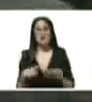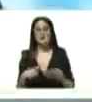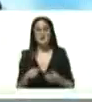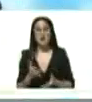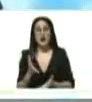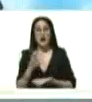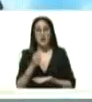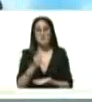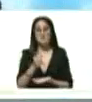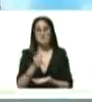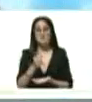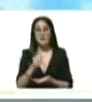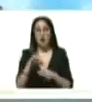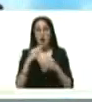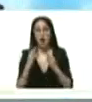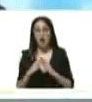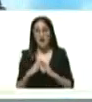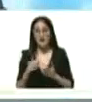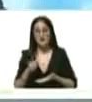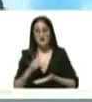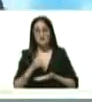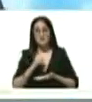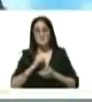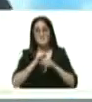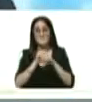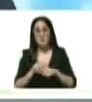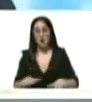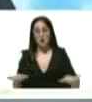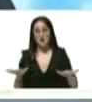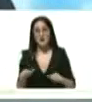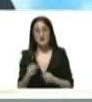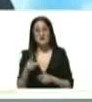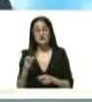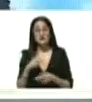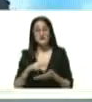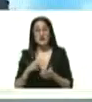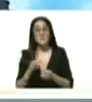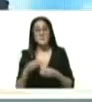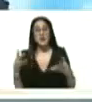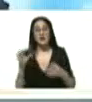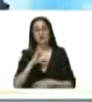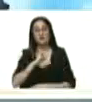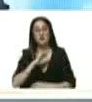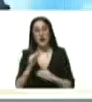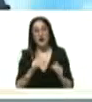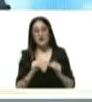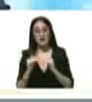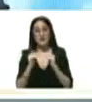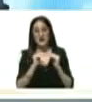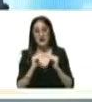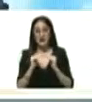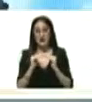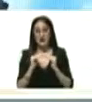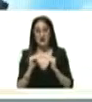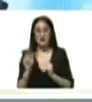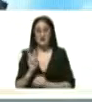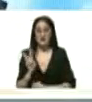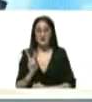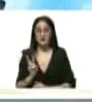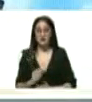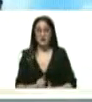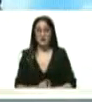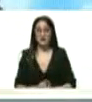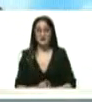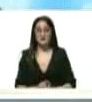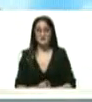CLAP. Y el CLAP fue un milagro social para la estabilidad del país. Nos